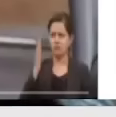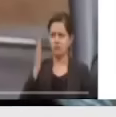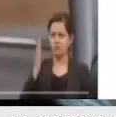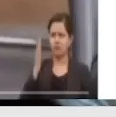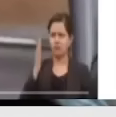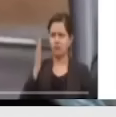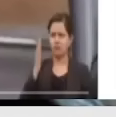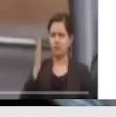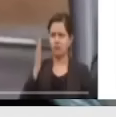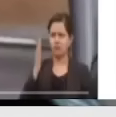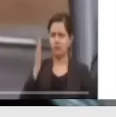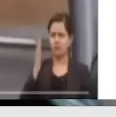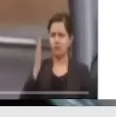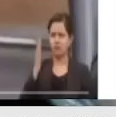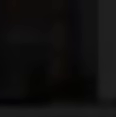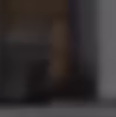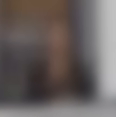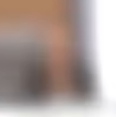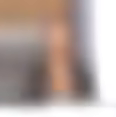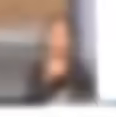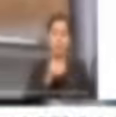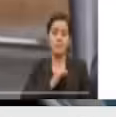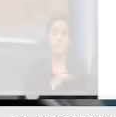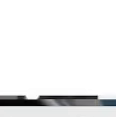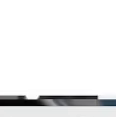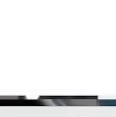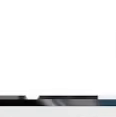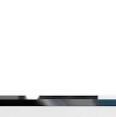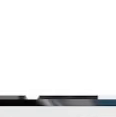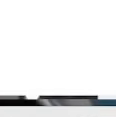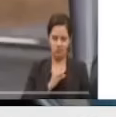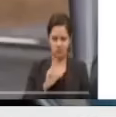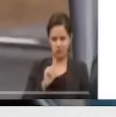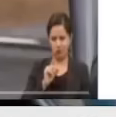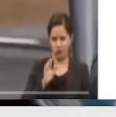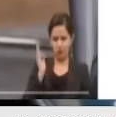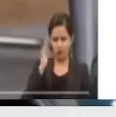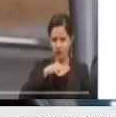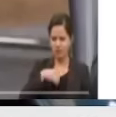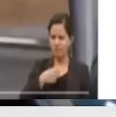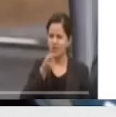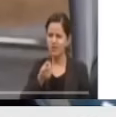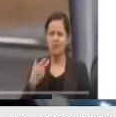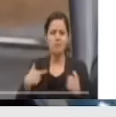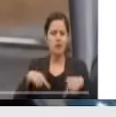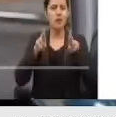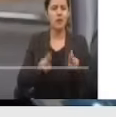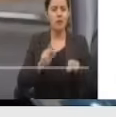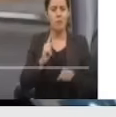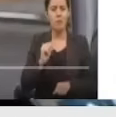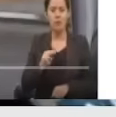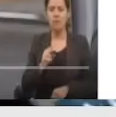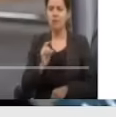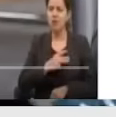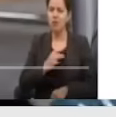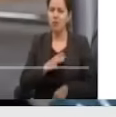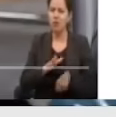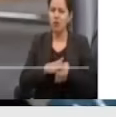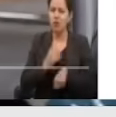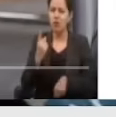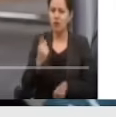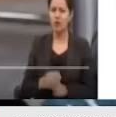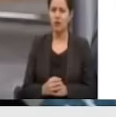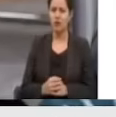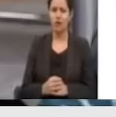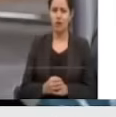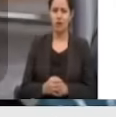contundente el mensaje que tiene Eurípedes Flores. Yo le diría al representante del PAN, pues miedo a qué, si el que está mejor